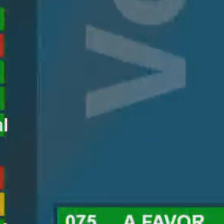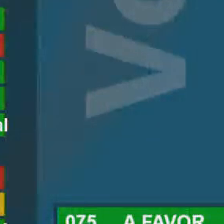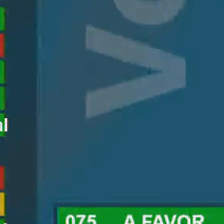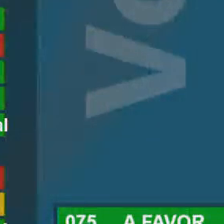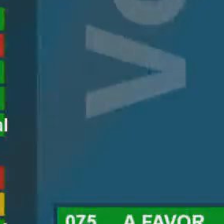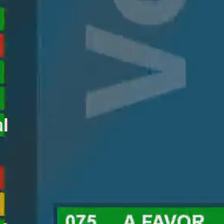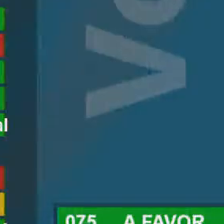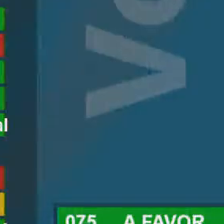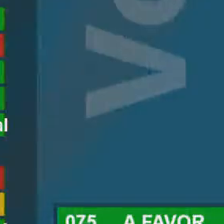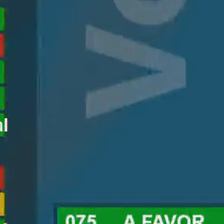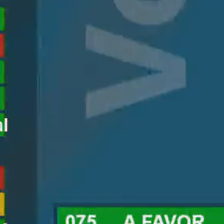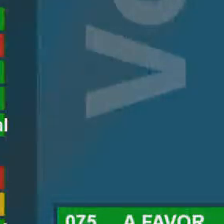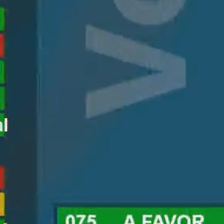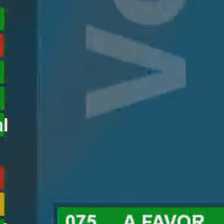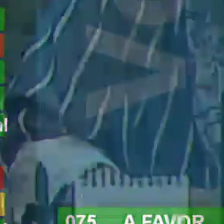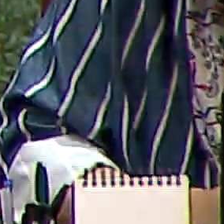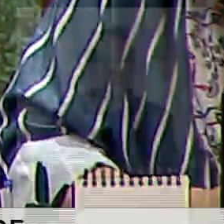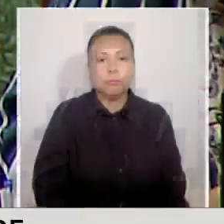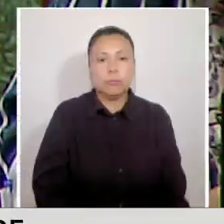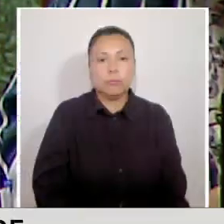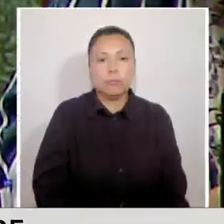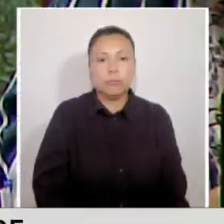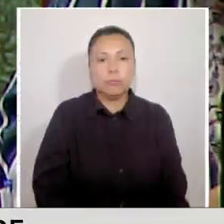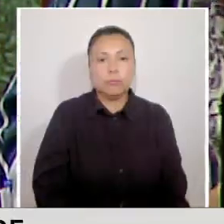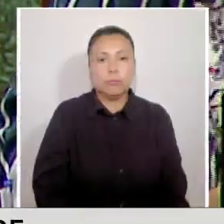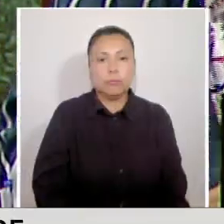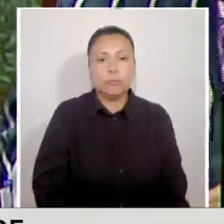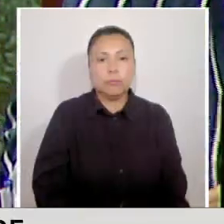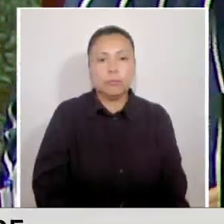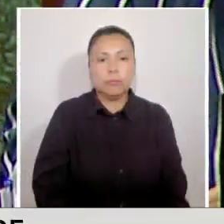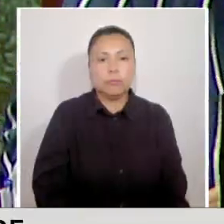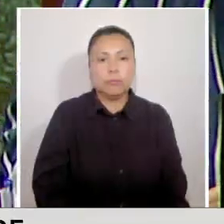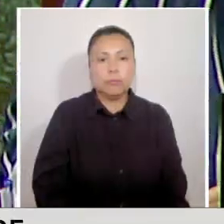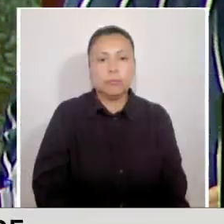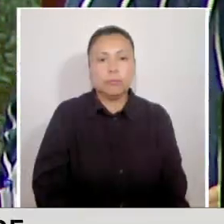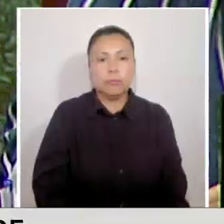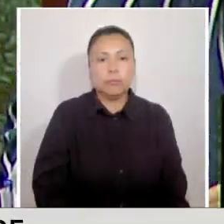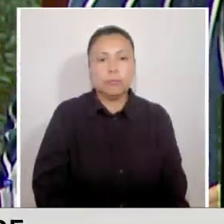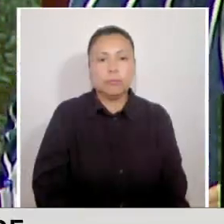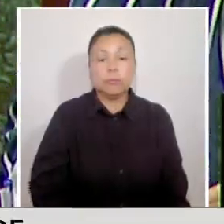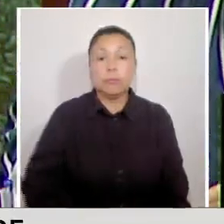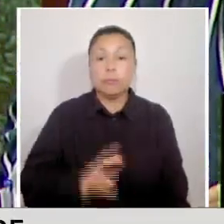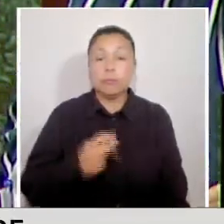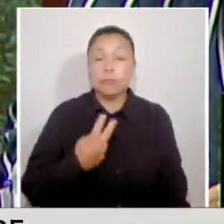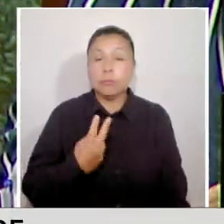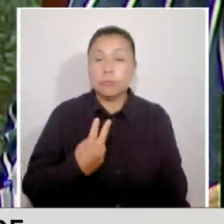abstenciones aprobada con la sal del número del número dos